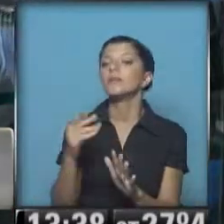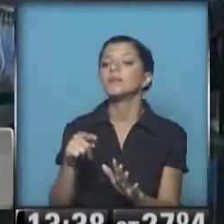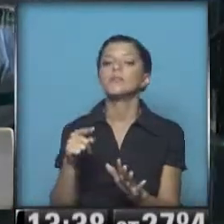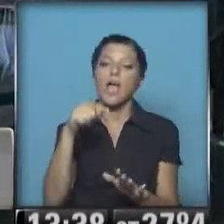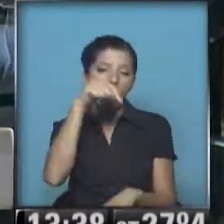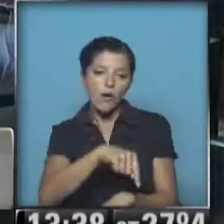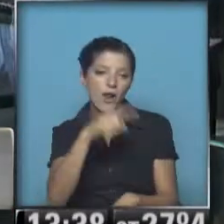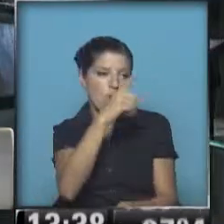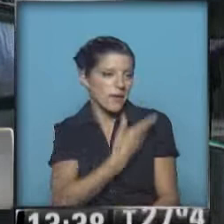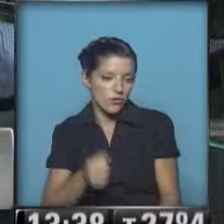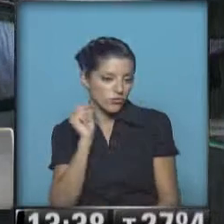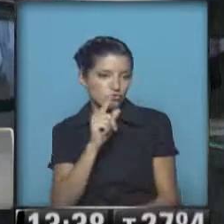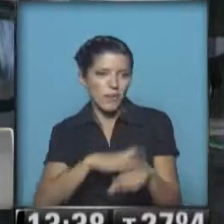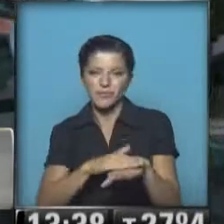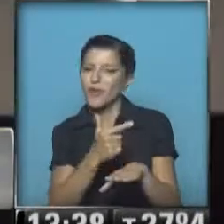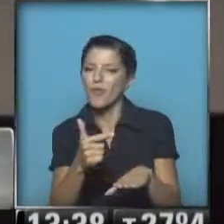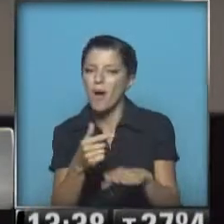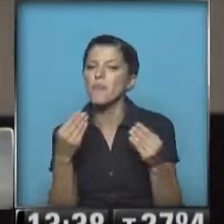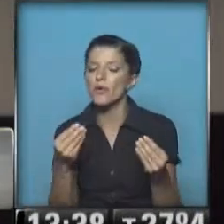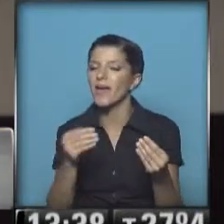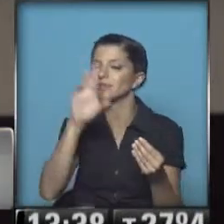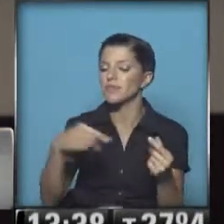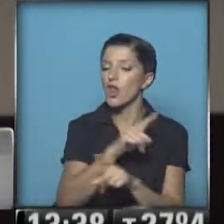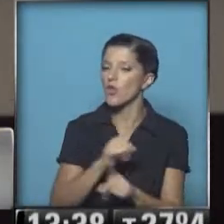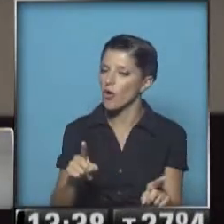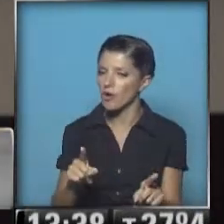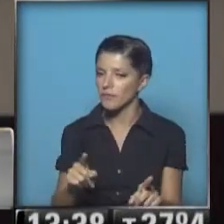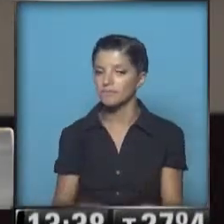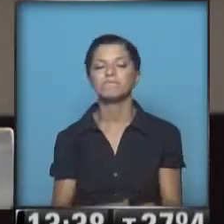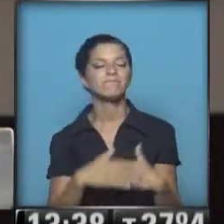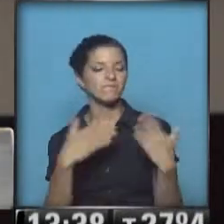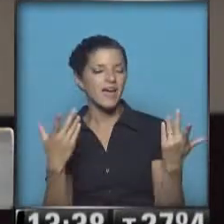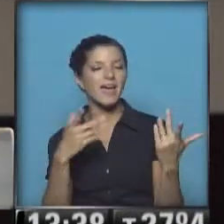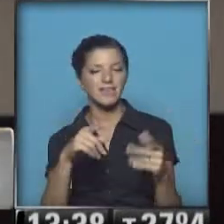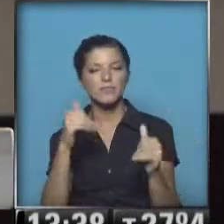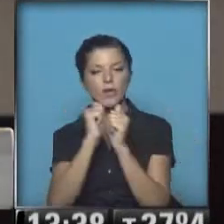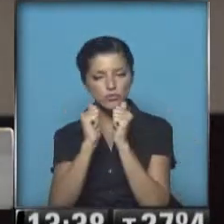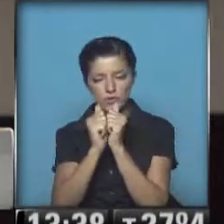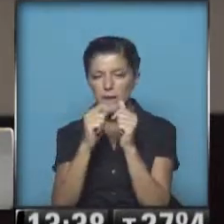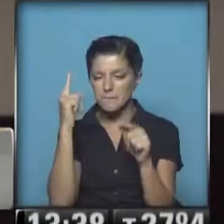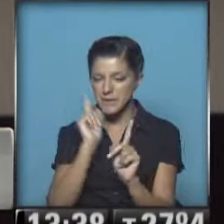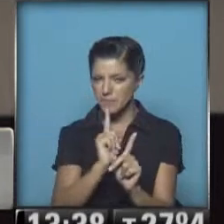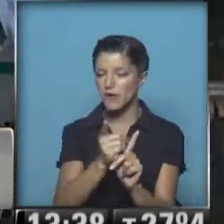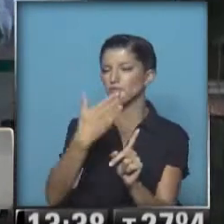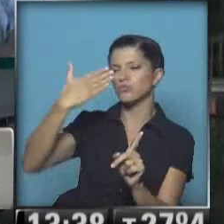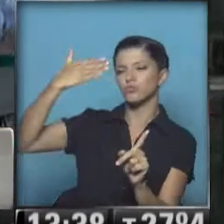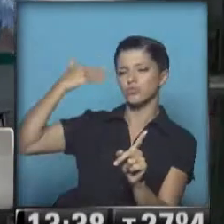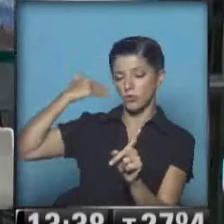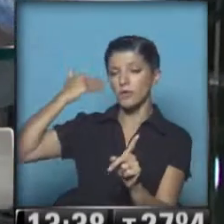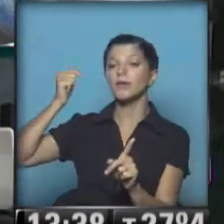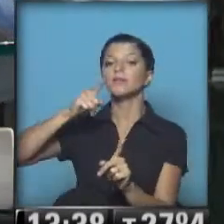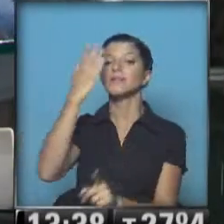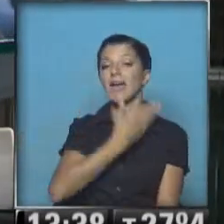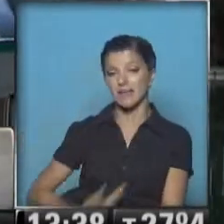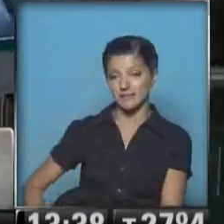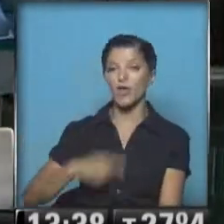sobre el actual gobierno esto? Pero hay cuestiones que históricas que... Claro, es revisar la propia historia, los mitos fundantes de un Estado, el Estado del